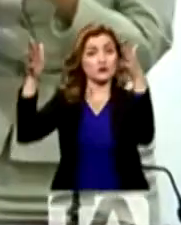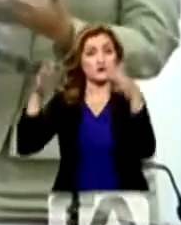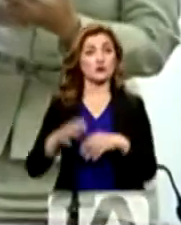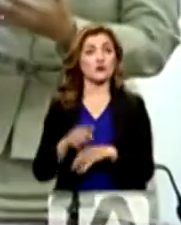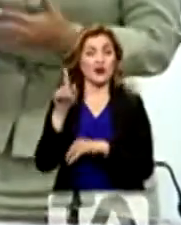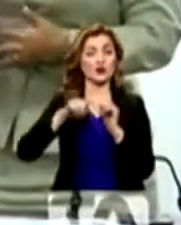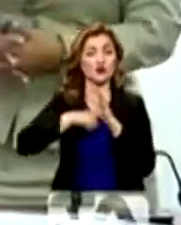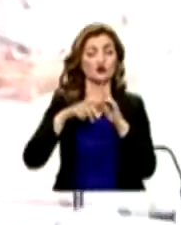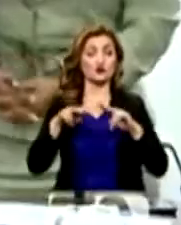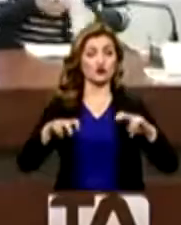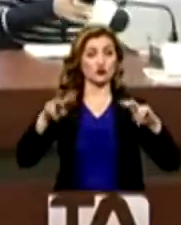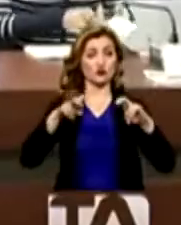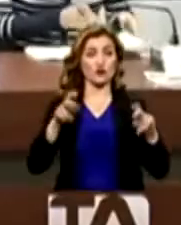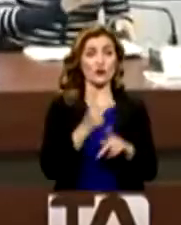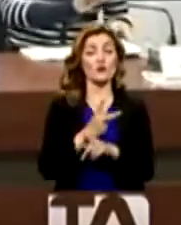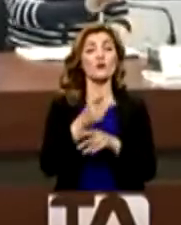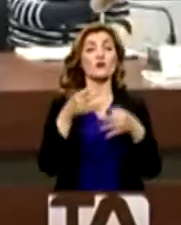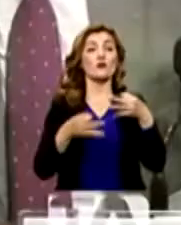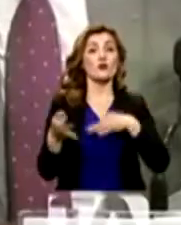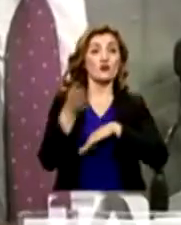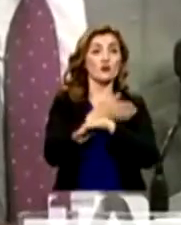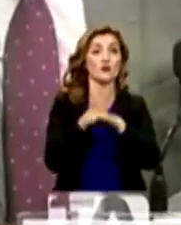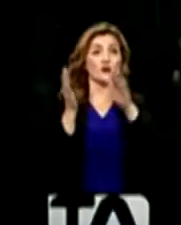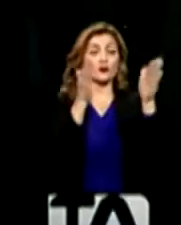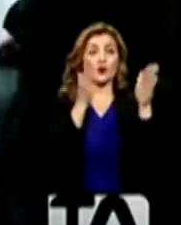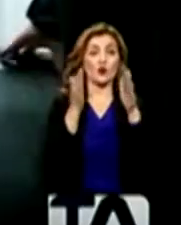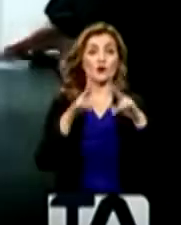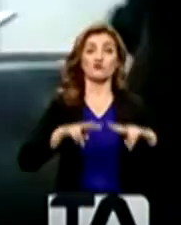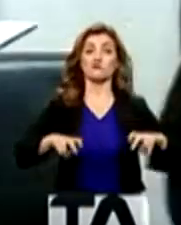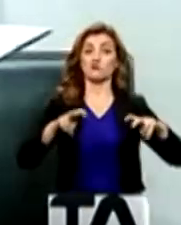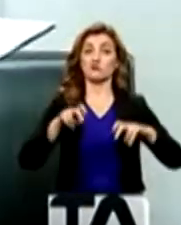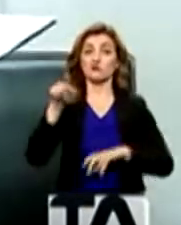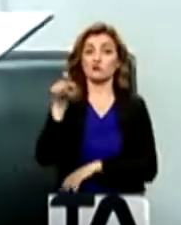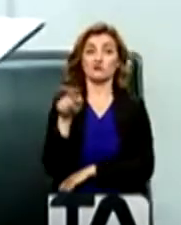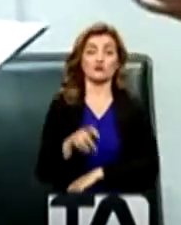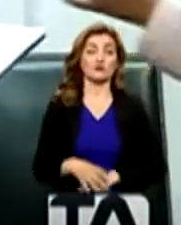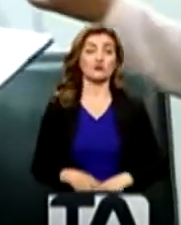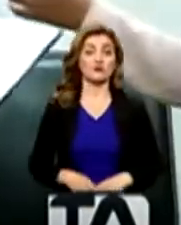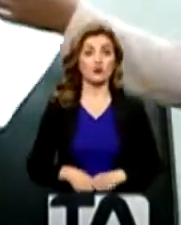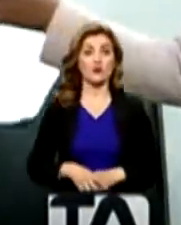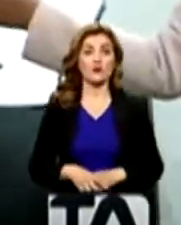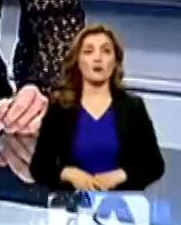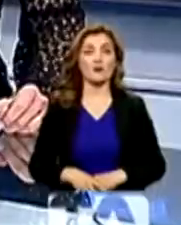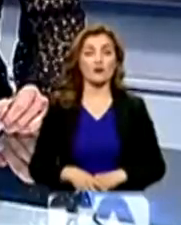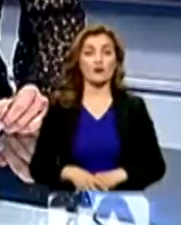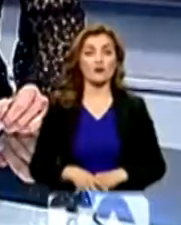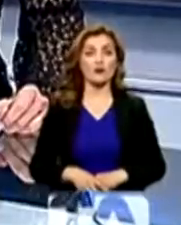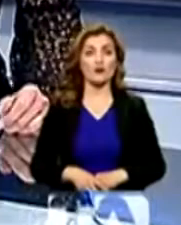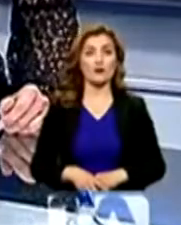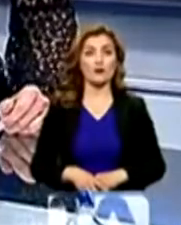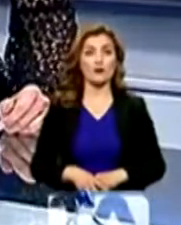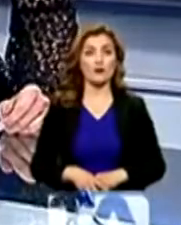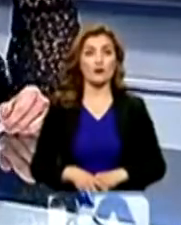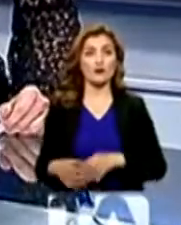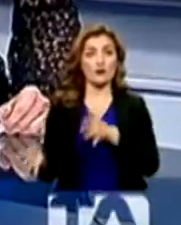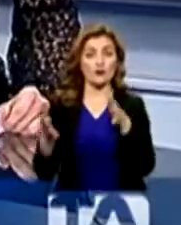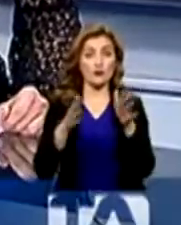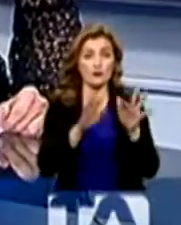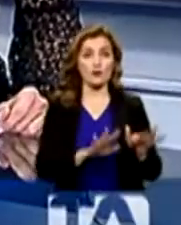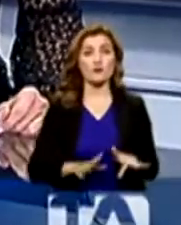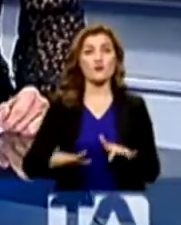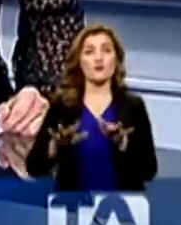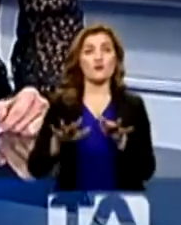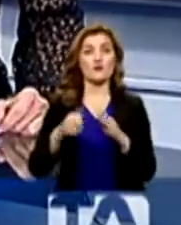investigue lo actuado por el Consejo de la Judicatura Transitorio. En Quito, Andrea Samaniego, 24 horas. El secretario